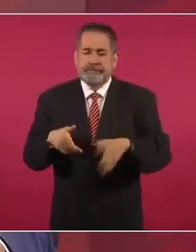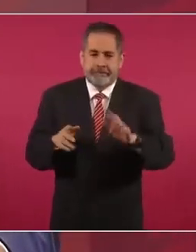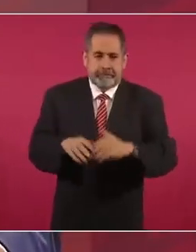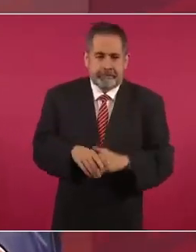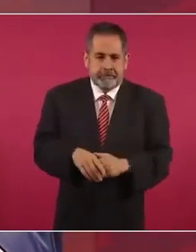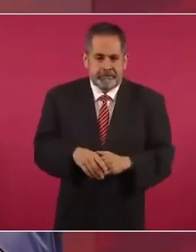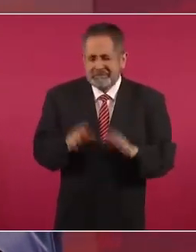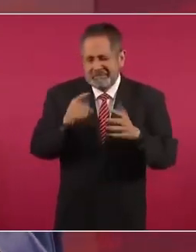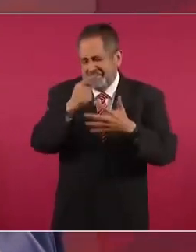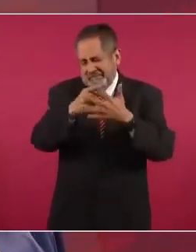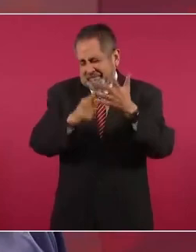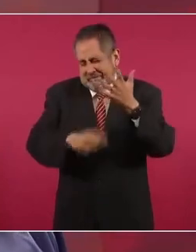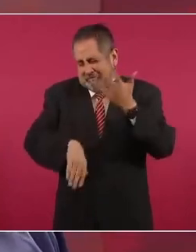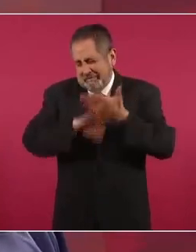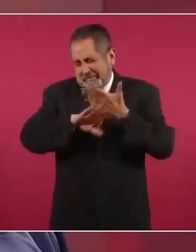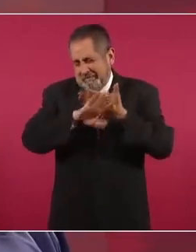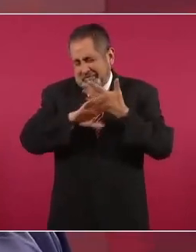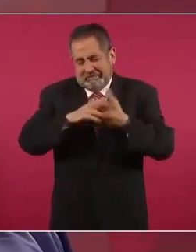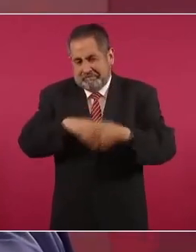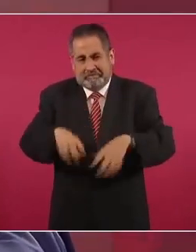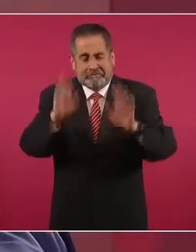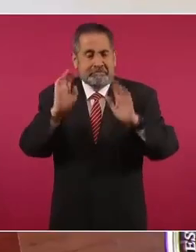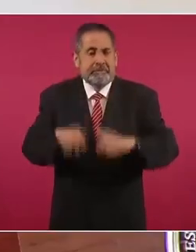o no sé qué más,